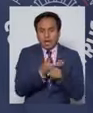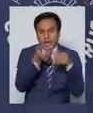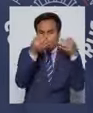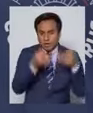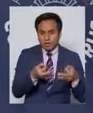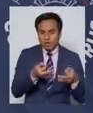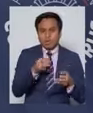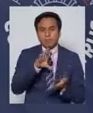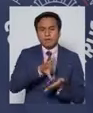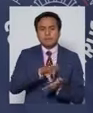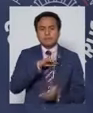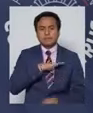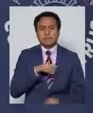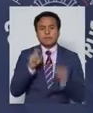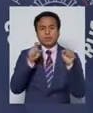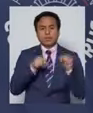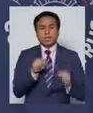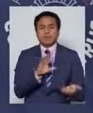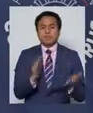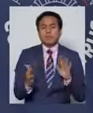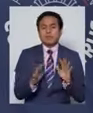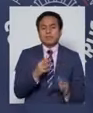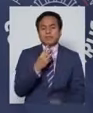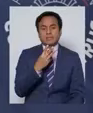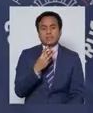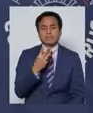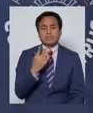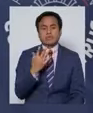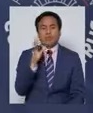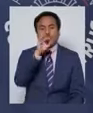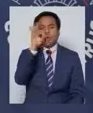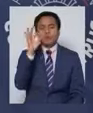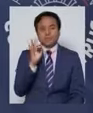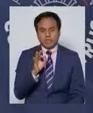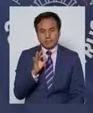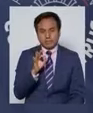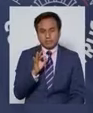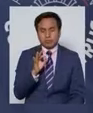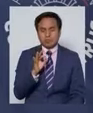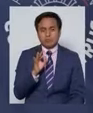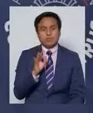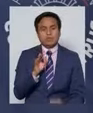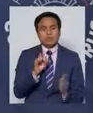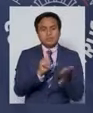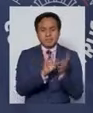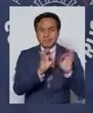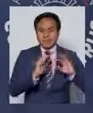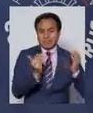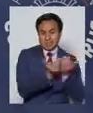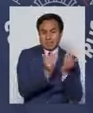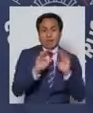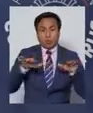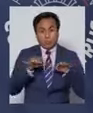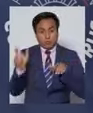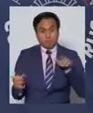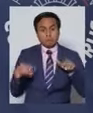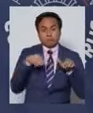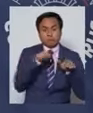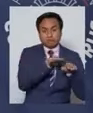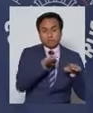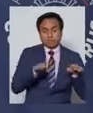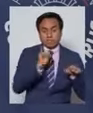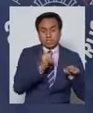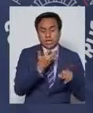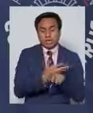sanitarias actualmente en el país? Hoy día aproximadamente un 35% de las residencias sanitarias están ocupadas